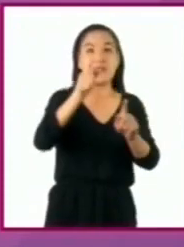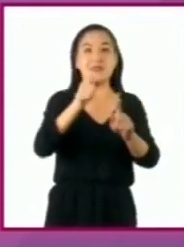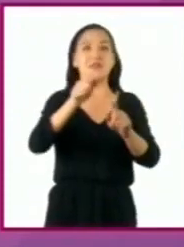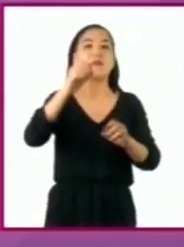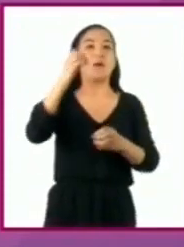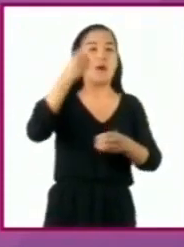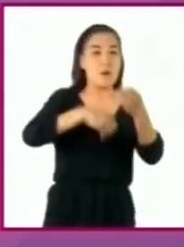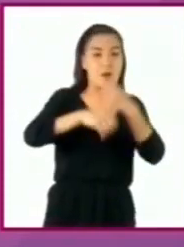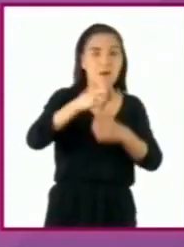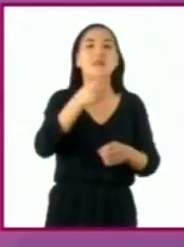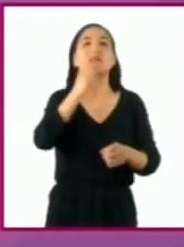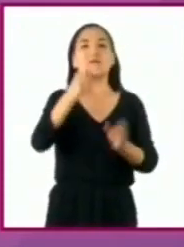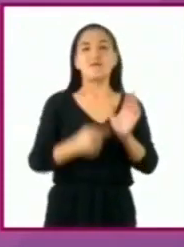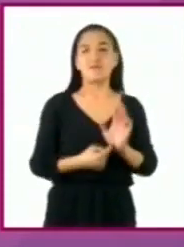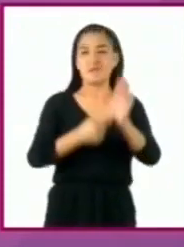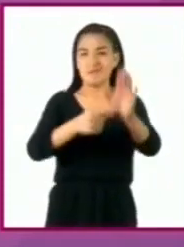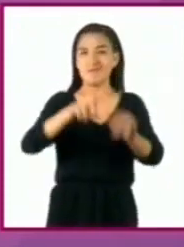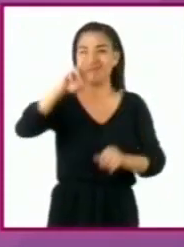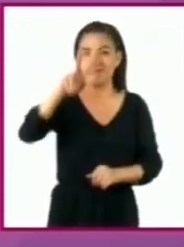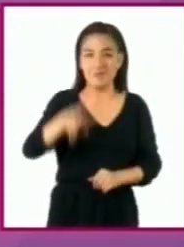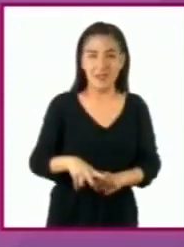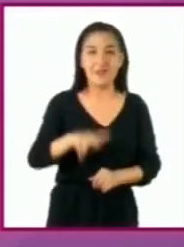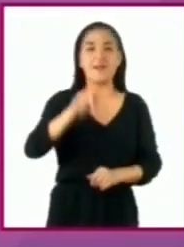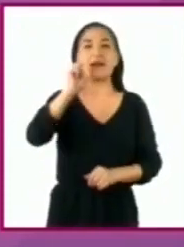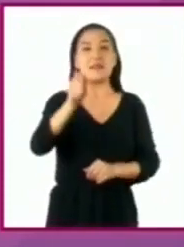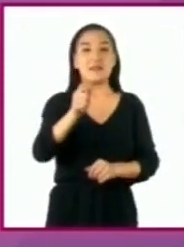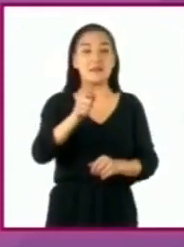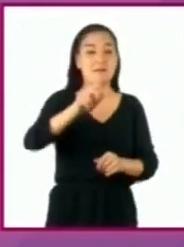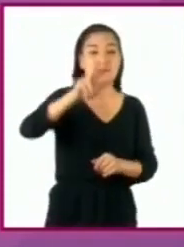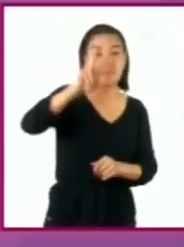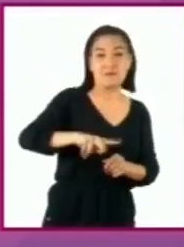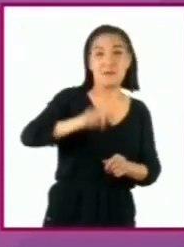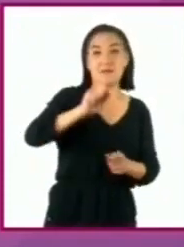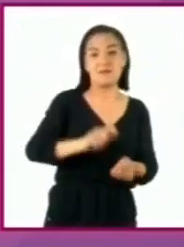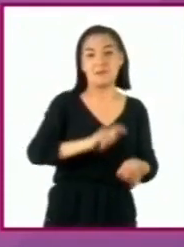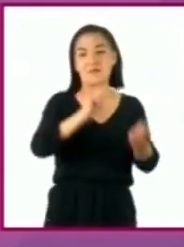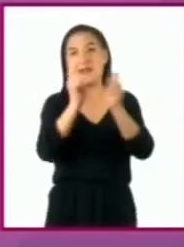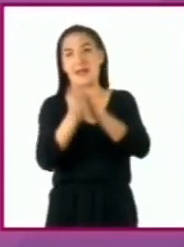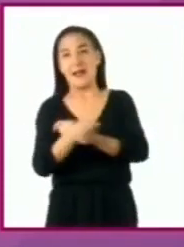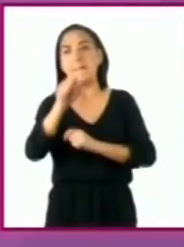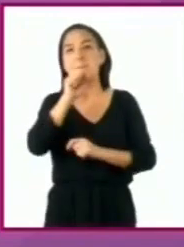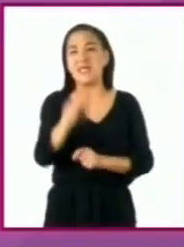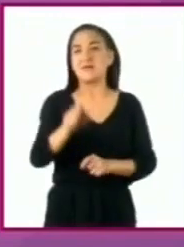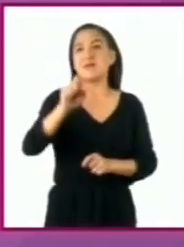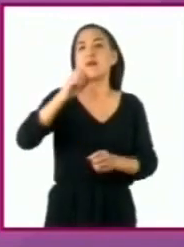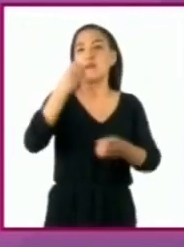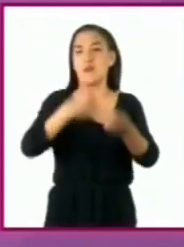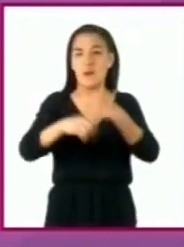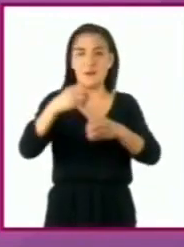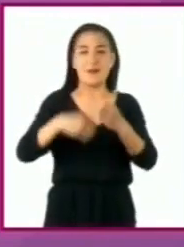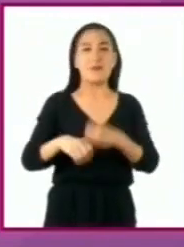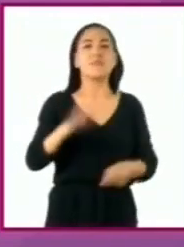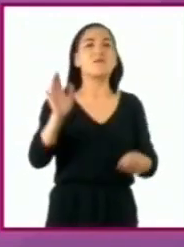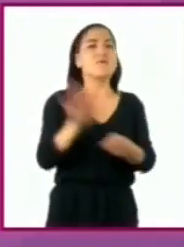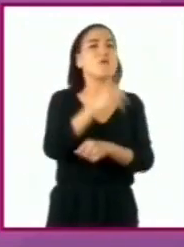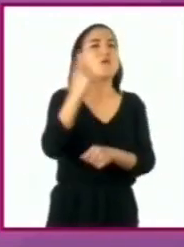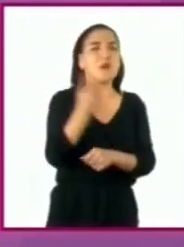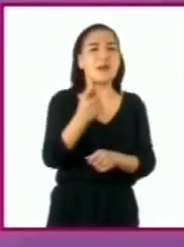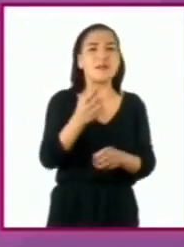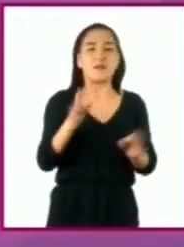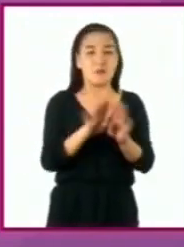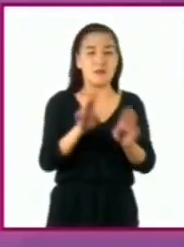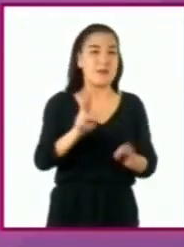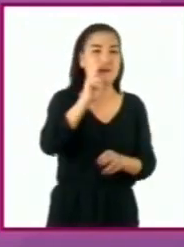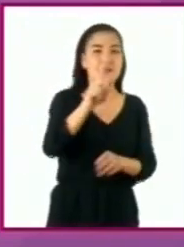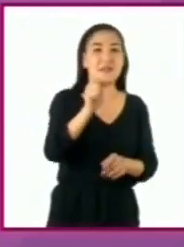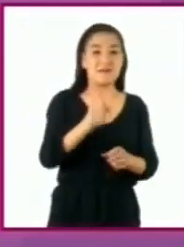obrando la verdad. La verdad obra en la obra. Porque no estamos ante 2